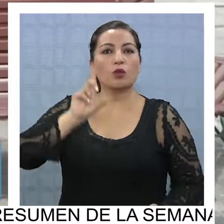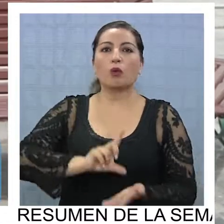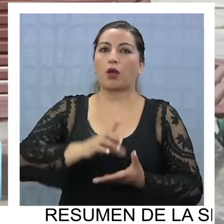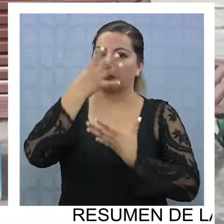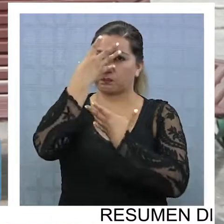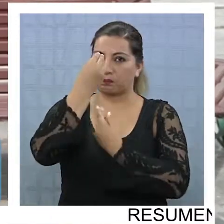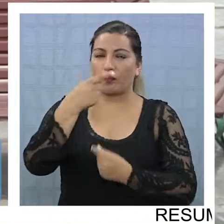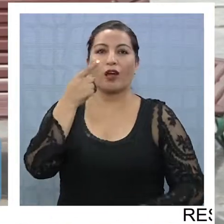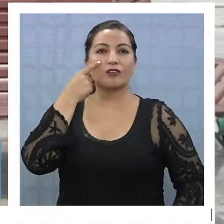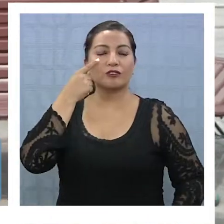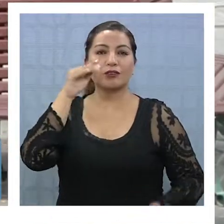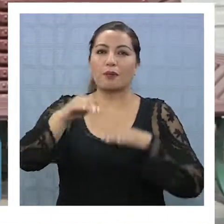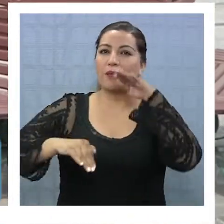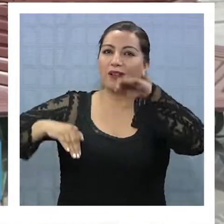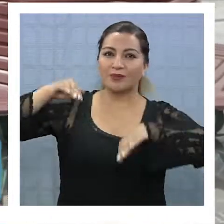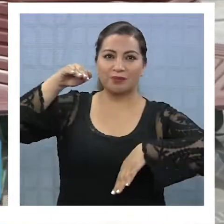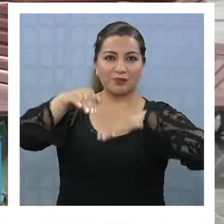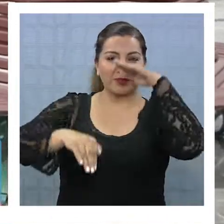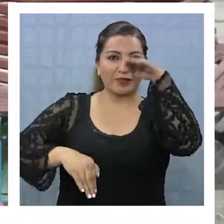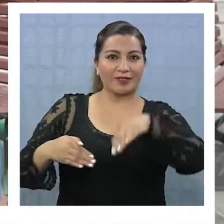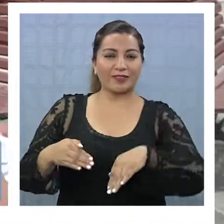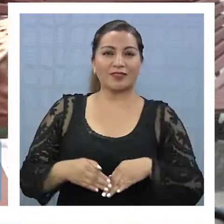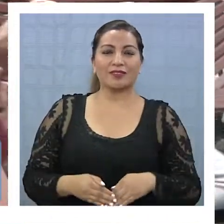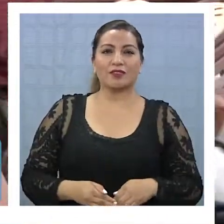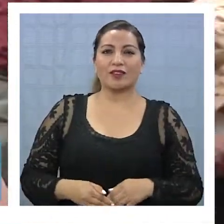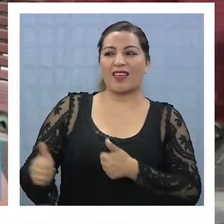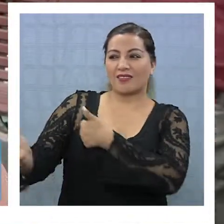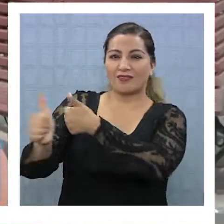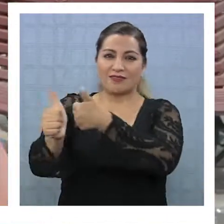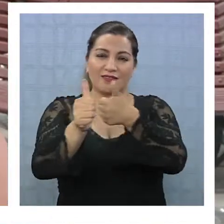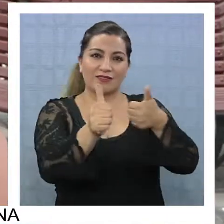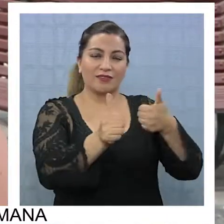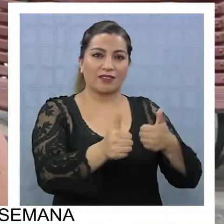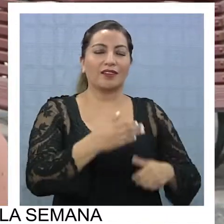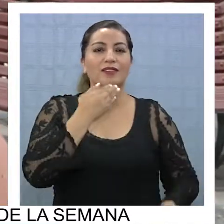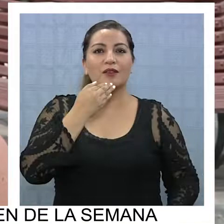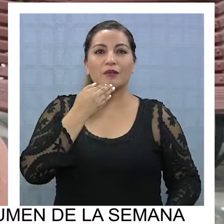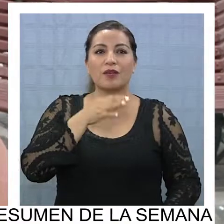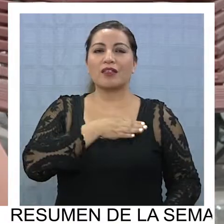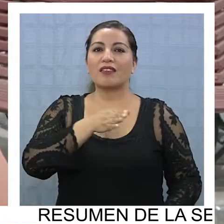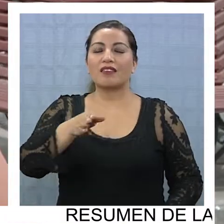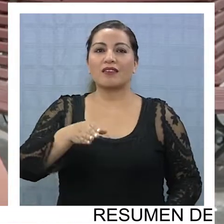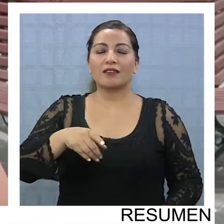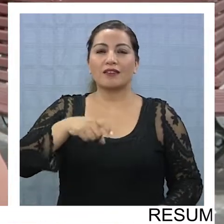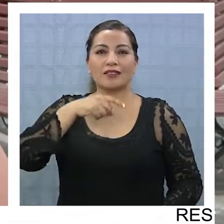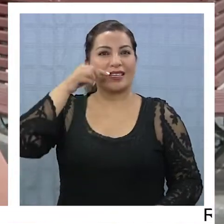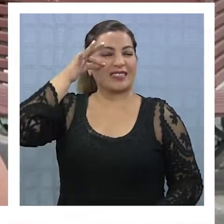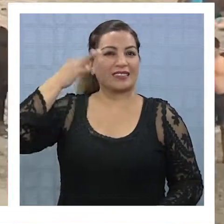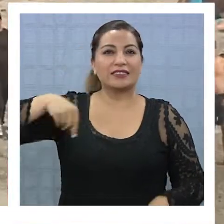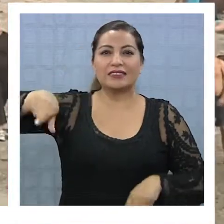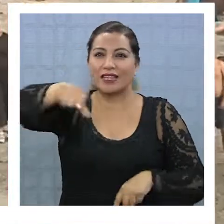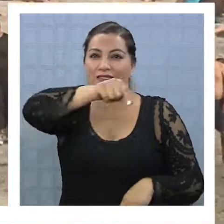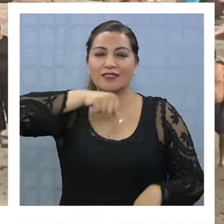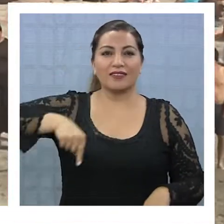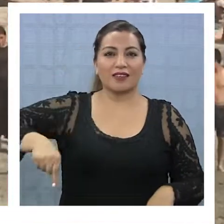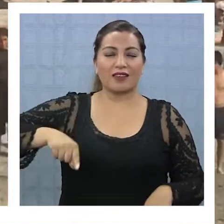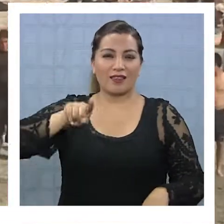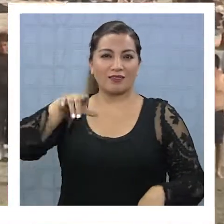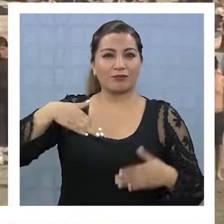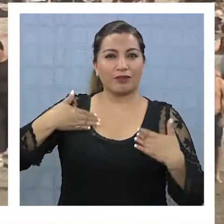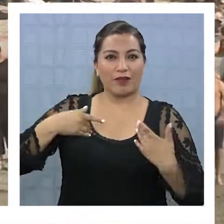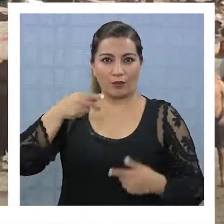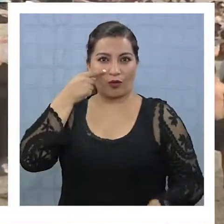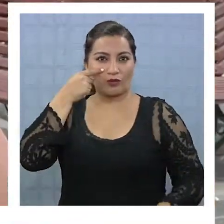Iquique nos pareció un lugar atractivo para conocer. Por la playa, los alrededores, queríamos también visitar la salitrera.